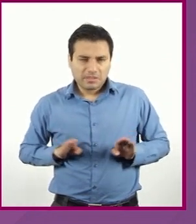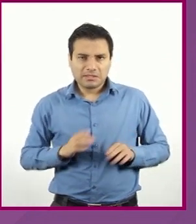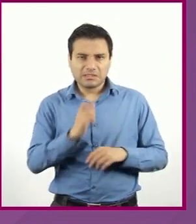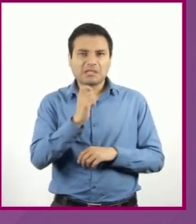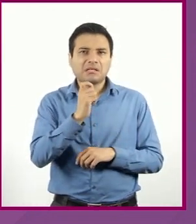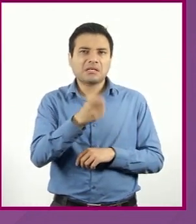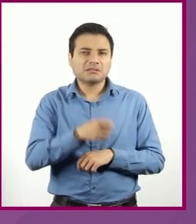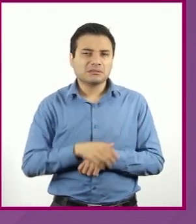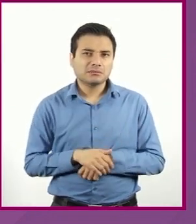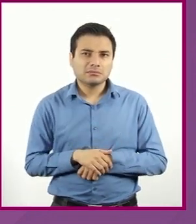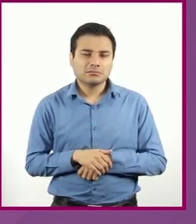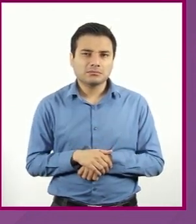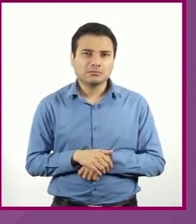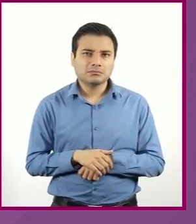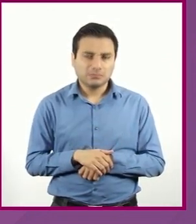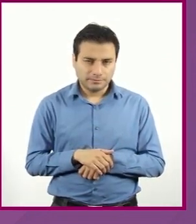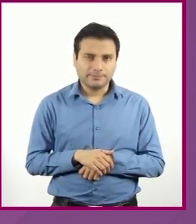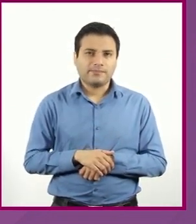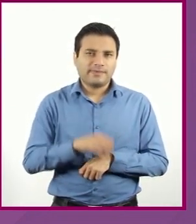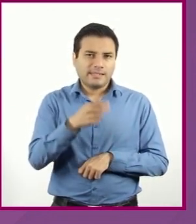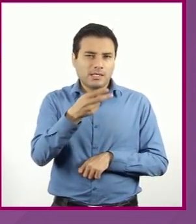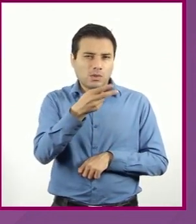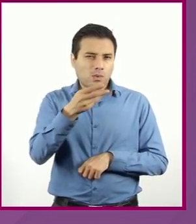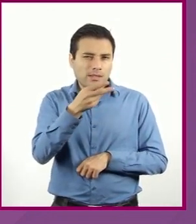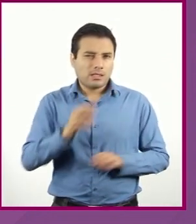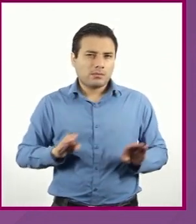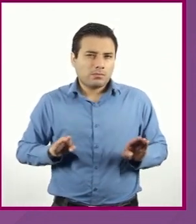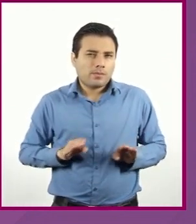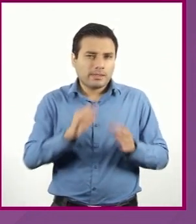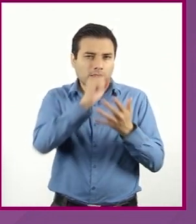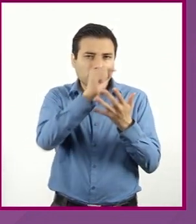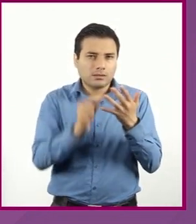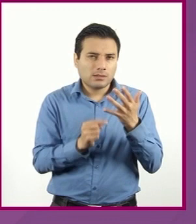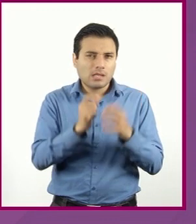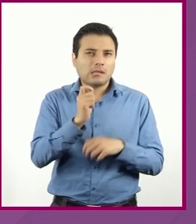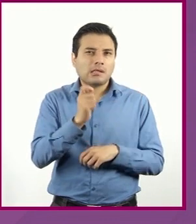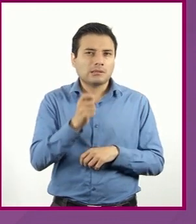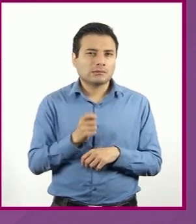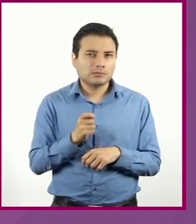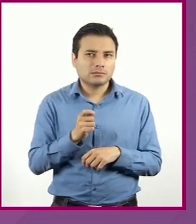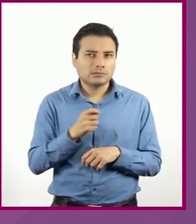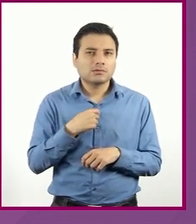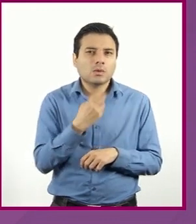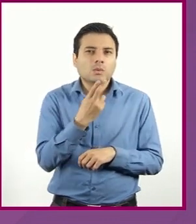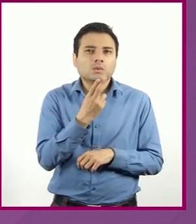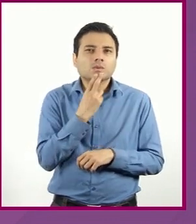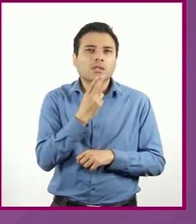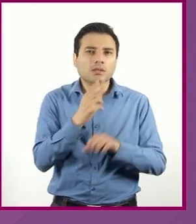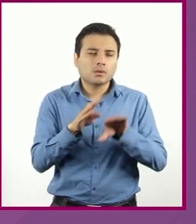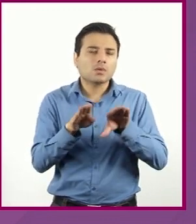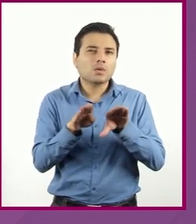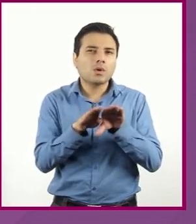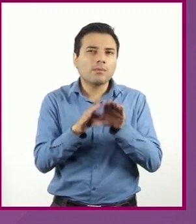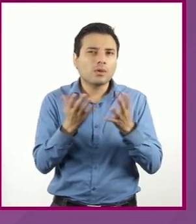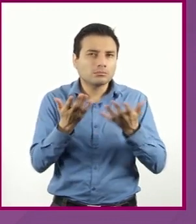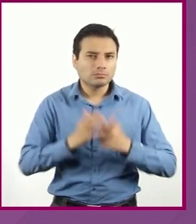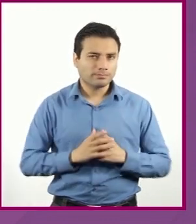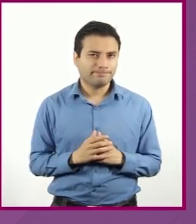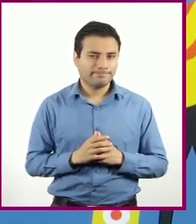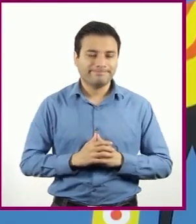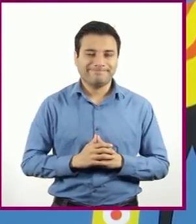son las propiedades de las igualdades? ¿Cómo podemos aplicarlas con sentido y significado en la resolución de